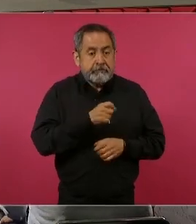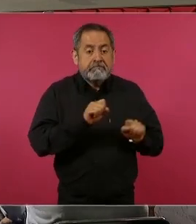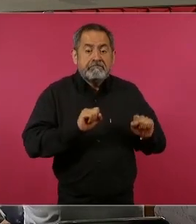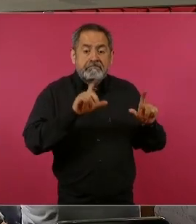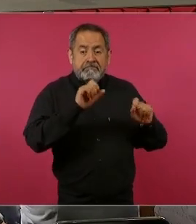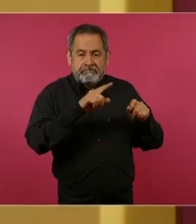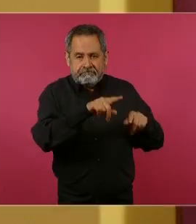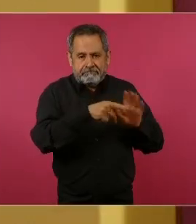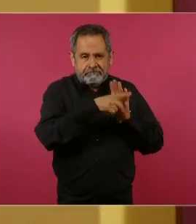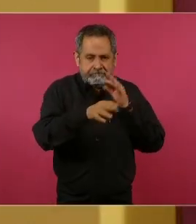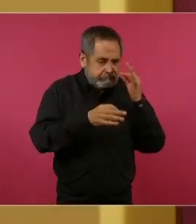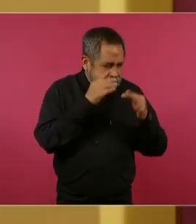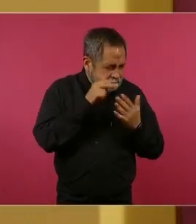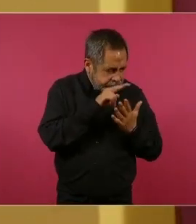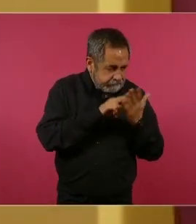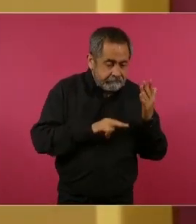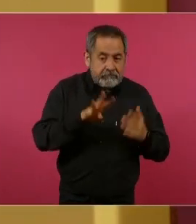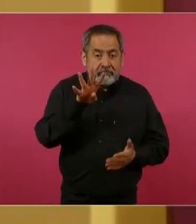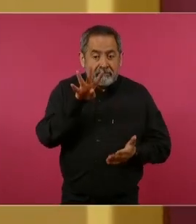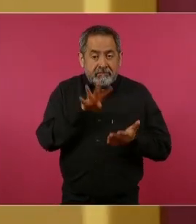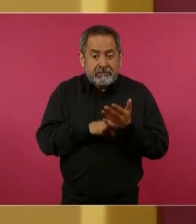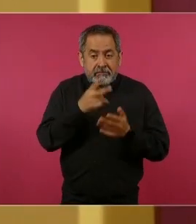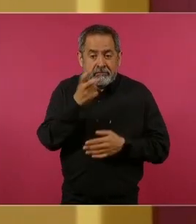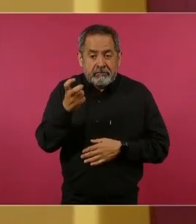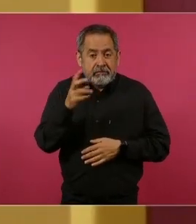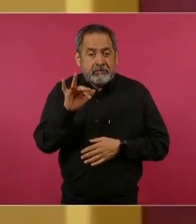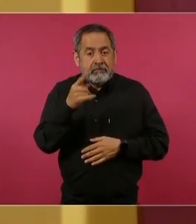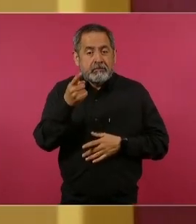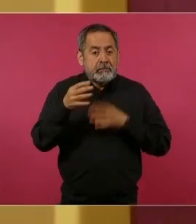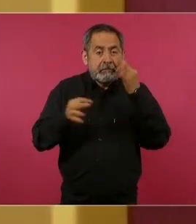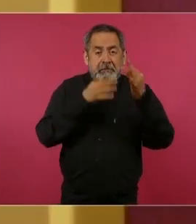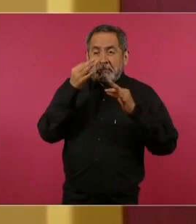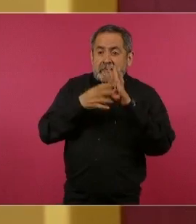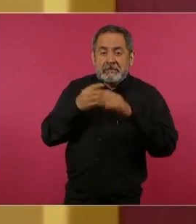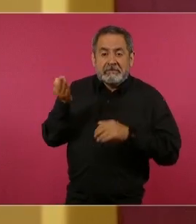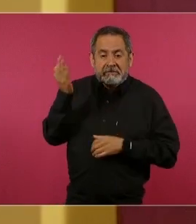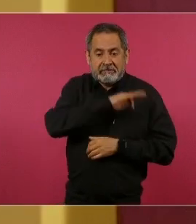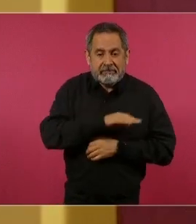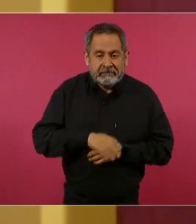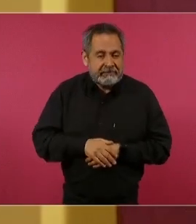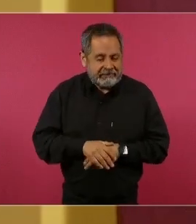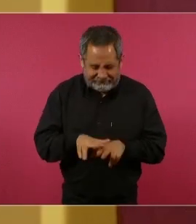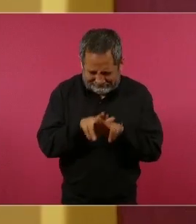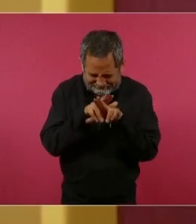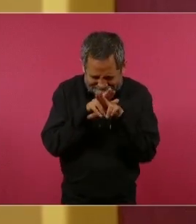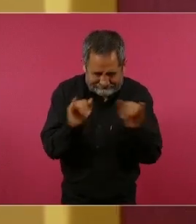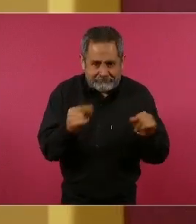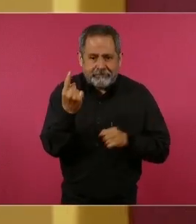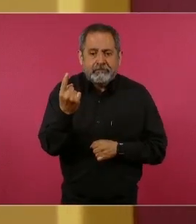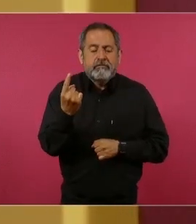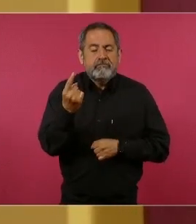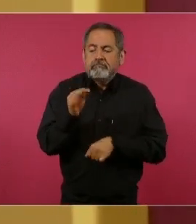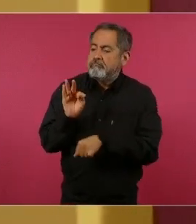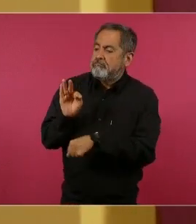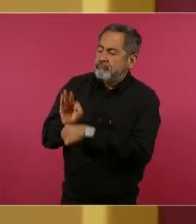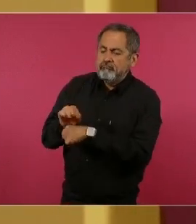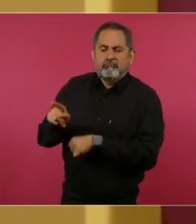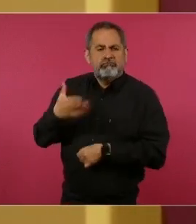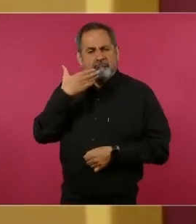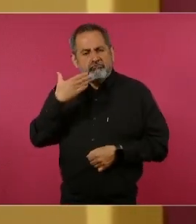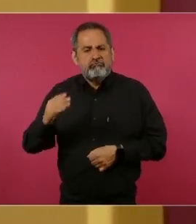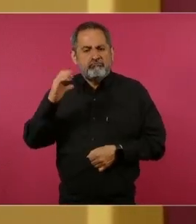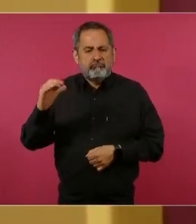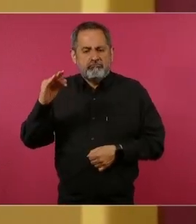en estos días, alrededor de 4,251 notas, de las cuales ninguna habla en favor de la empresa del